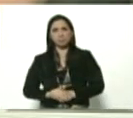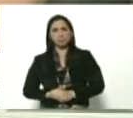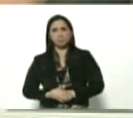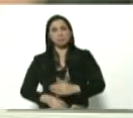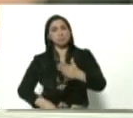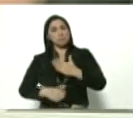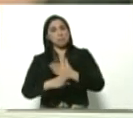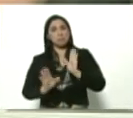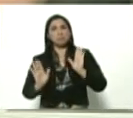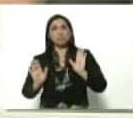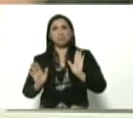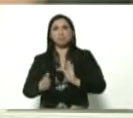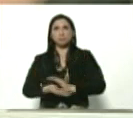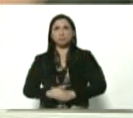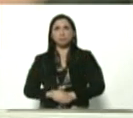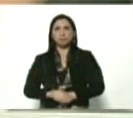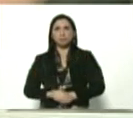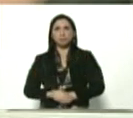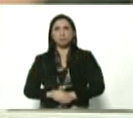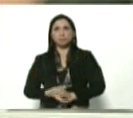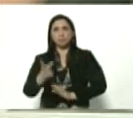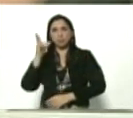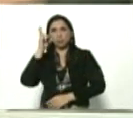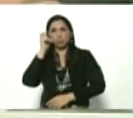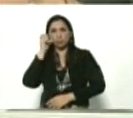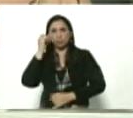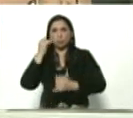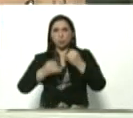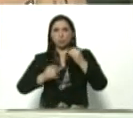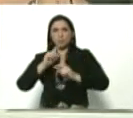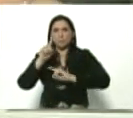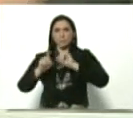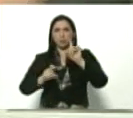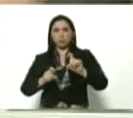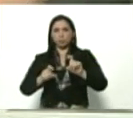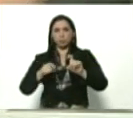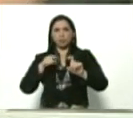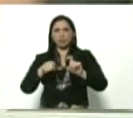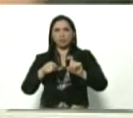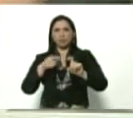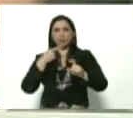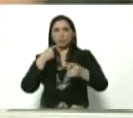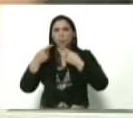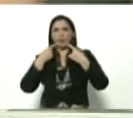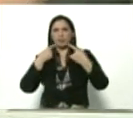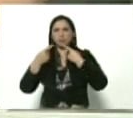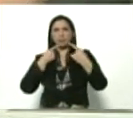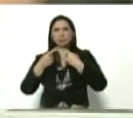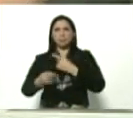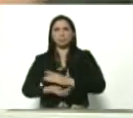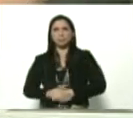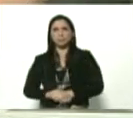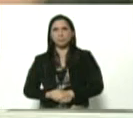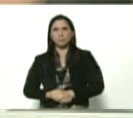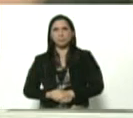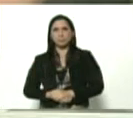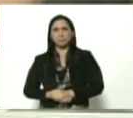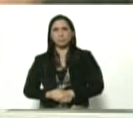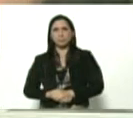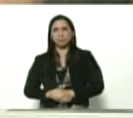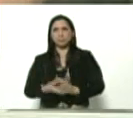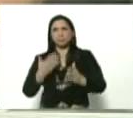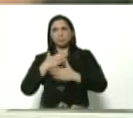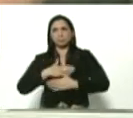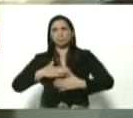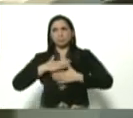Vamos a escuchar la última pregunta de esta comparecencia. Me alegro mucho de ver